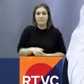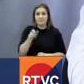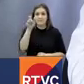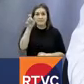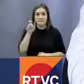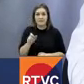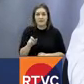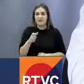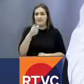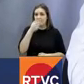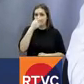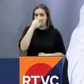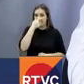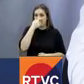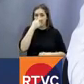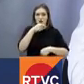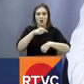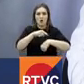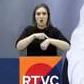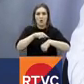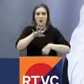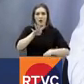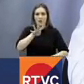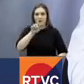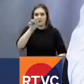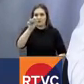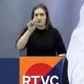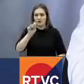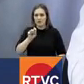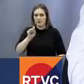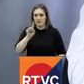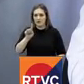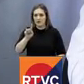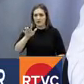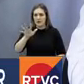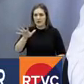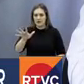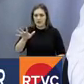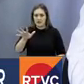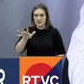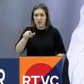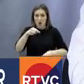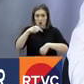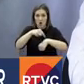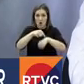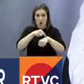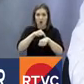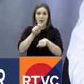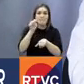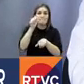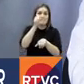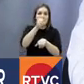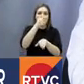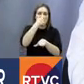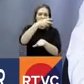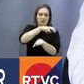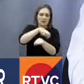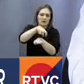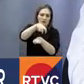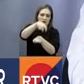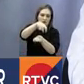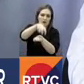señor Freddy Rincón al vehículo en la parte del conductor y la